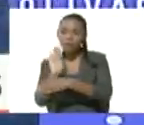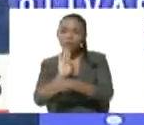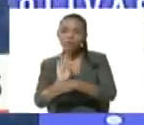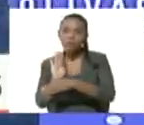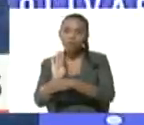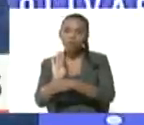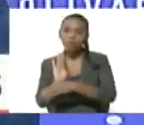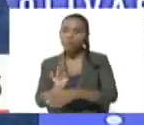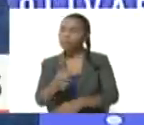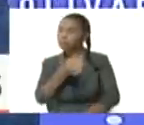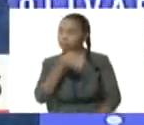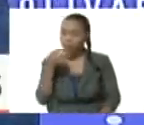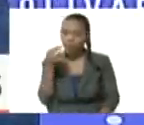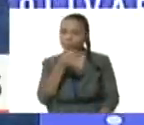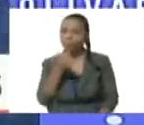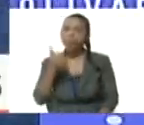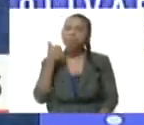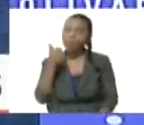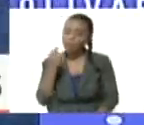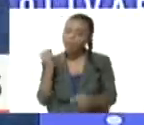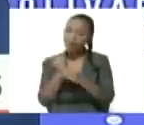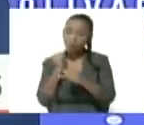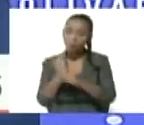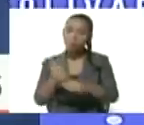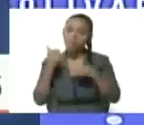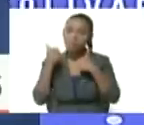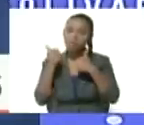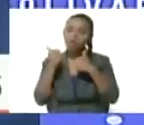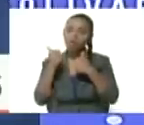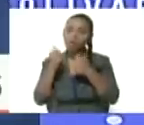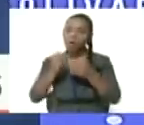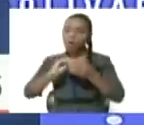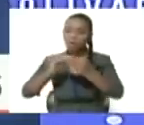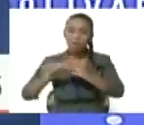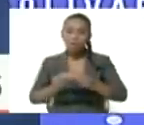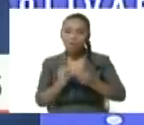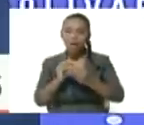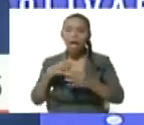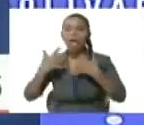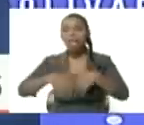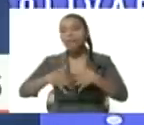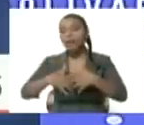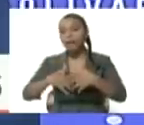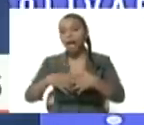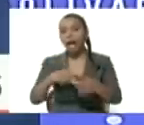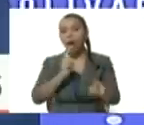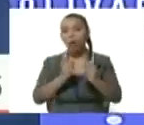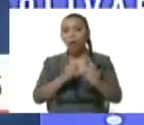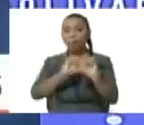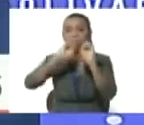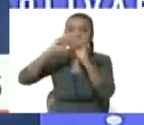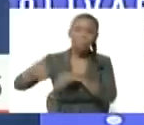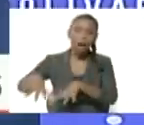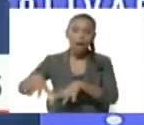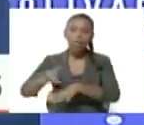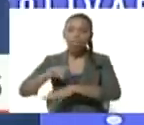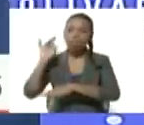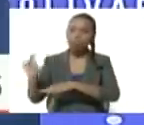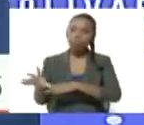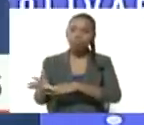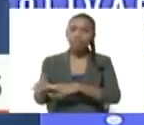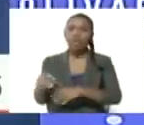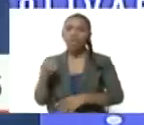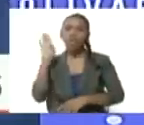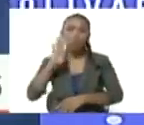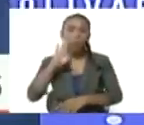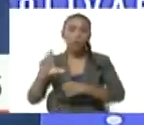protectoras. Ha sido muy exitoso para reactivar industrias que estaban abandonadas por la dejadez, la burocracia, la